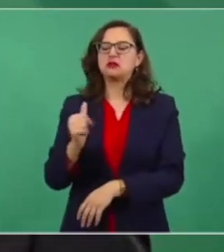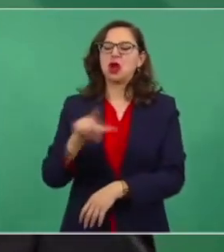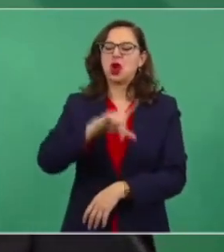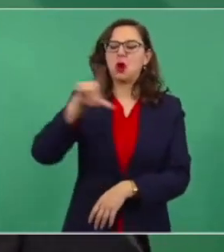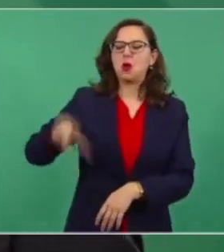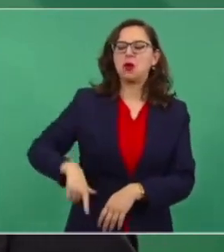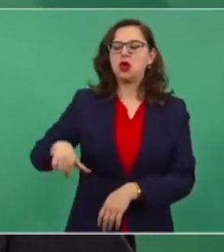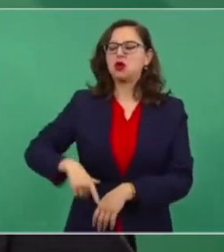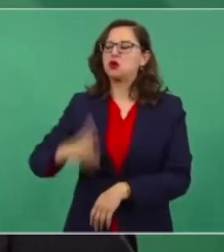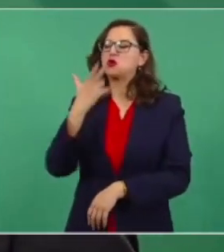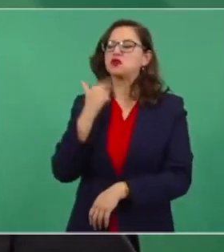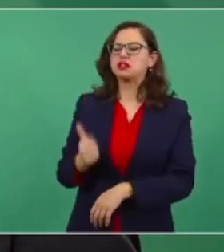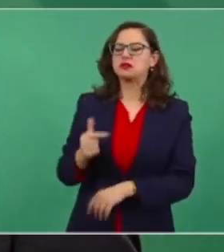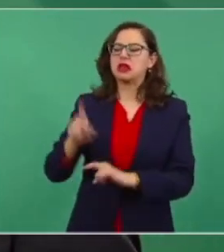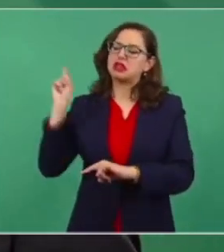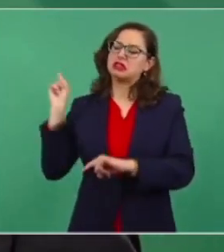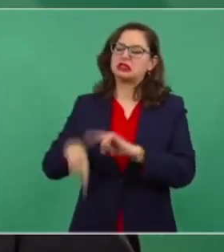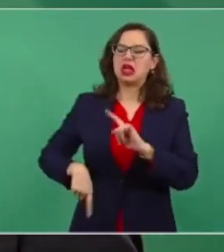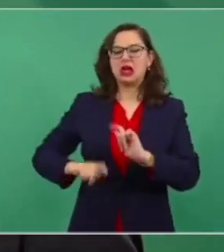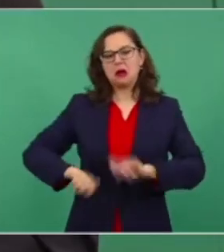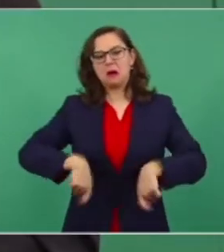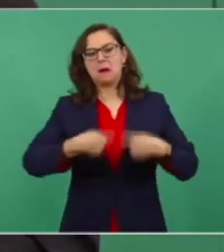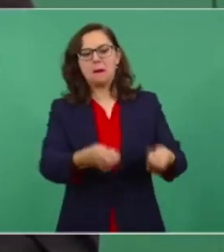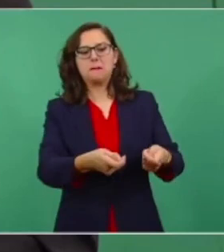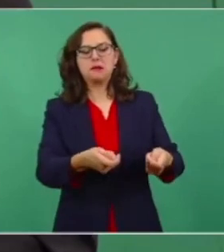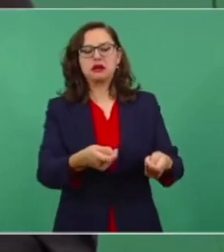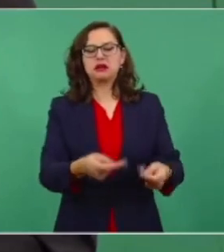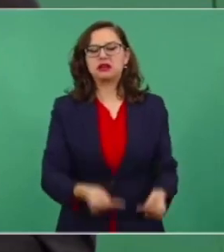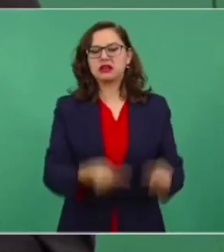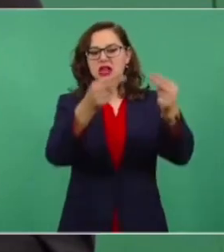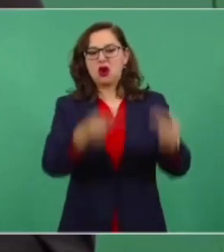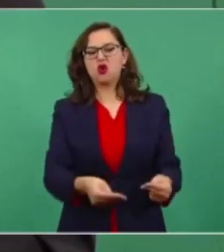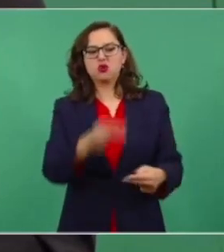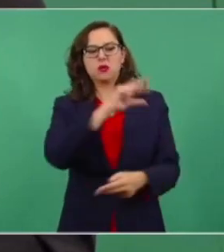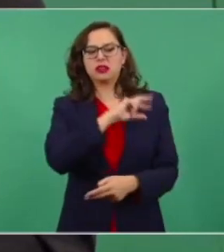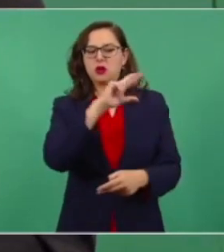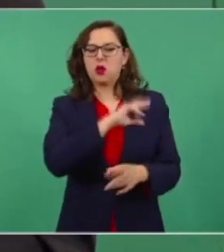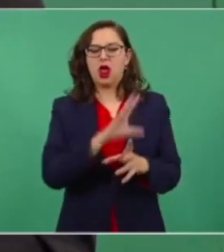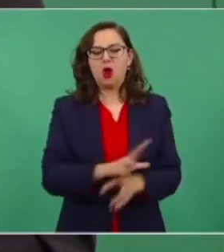al mercado, pues fue una tomadura de pelo.